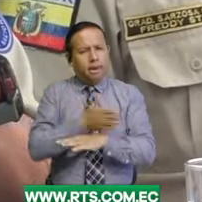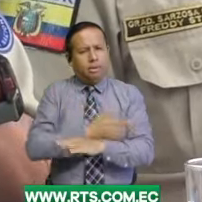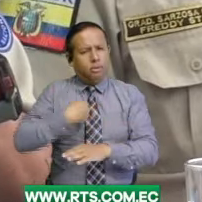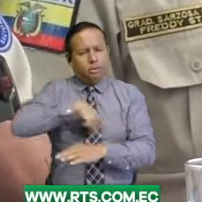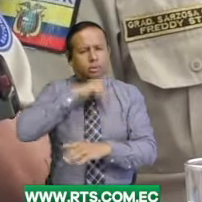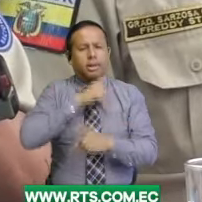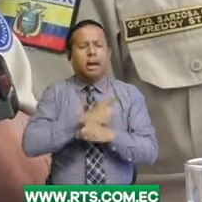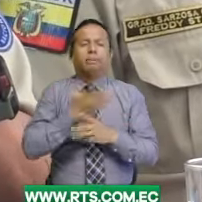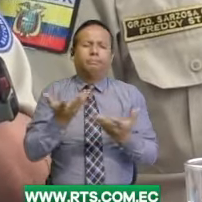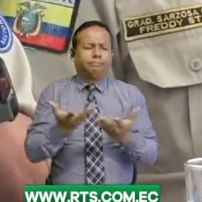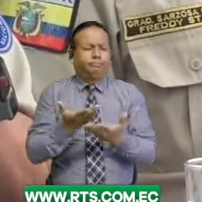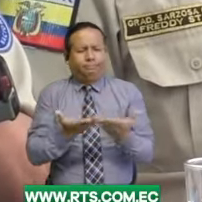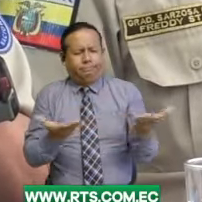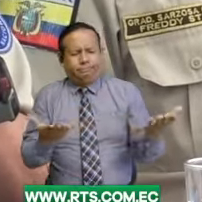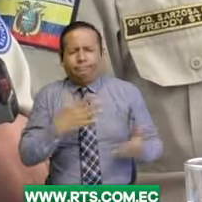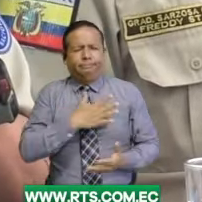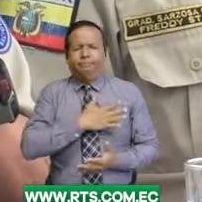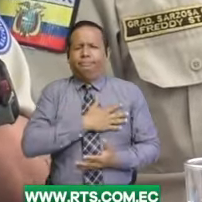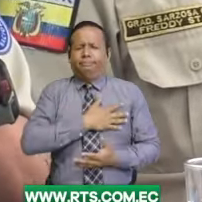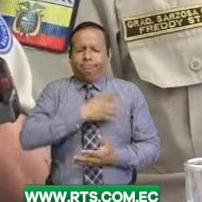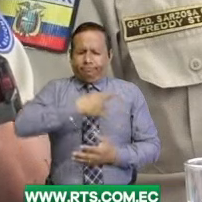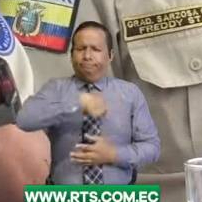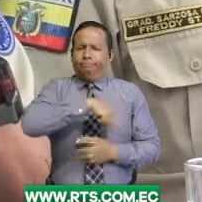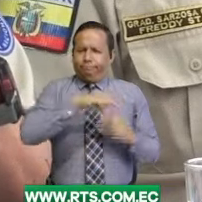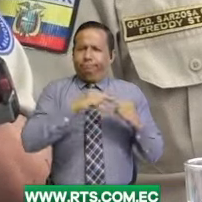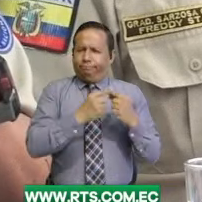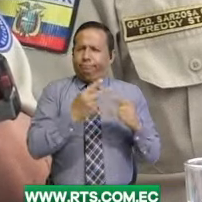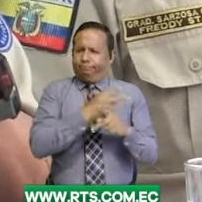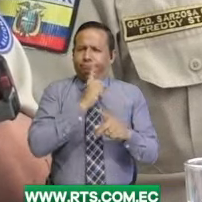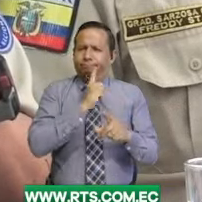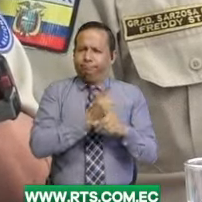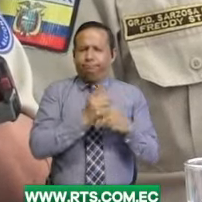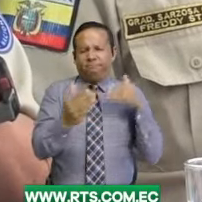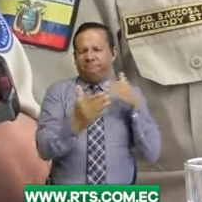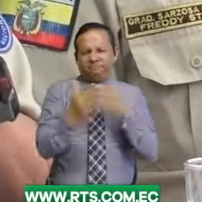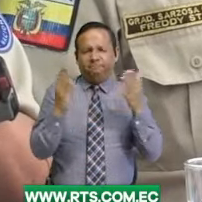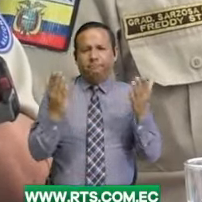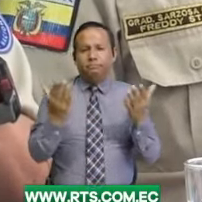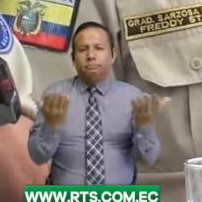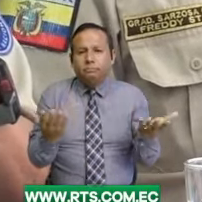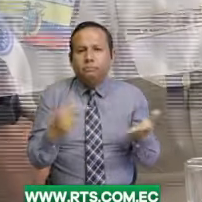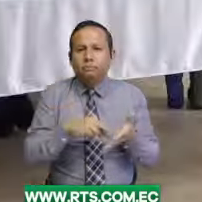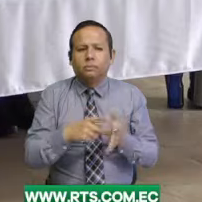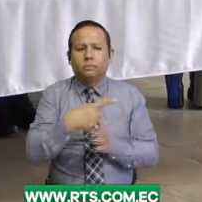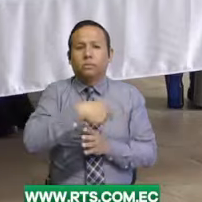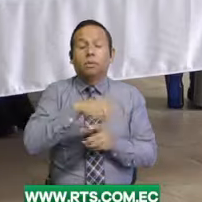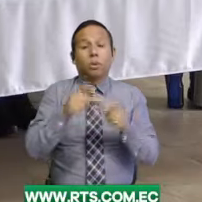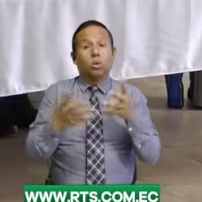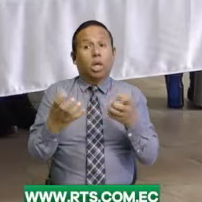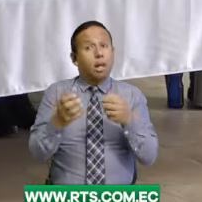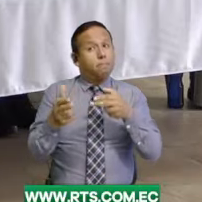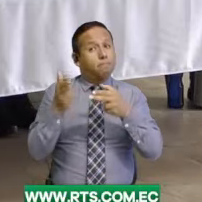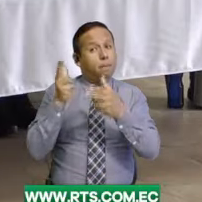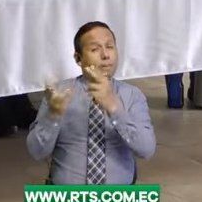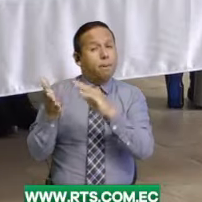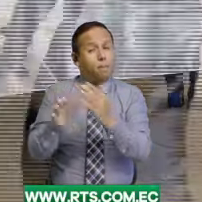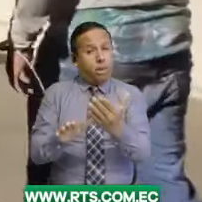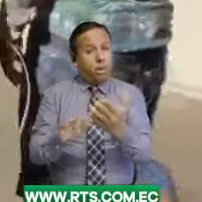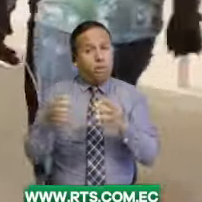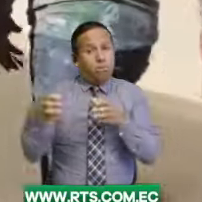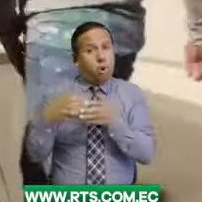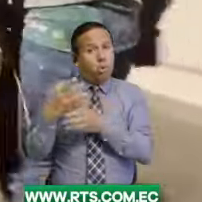estos hechos que son demasiado selectivos, son personas que están siendo buscadas para ser asesinadas. En este informe del bloque de seguridad